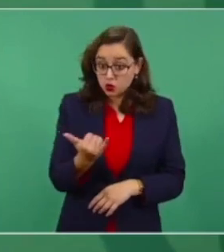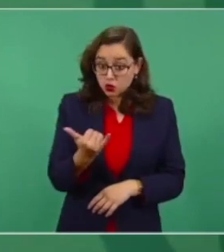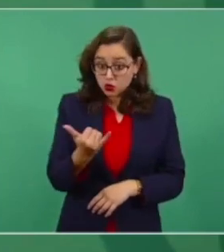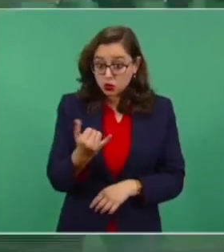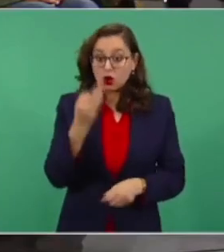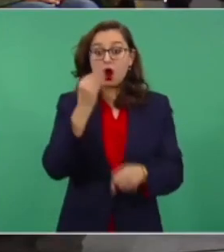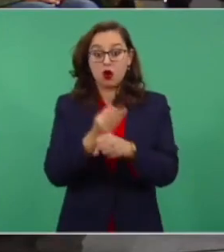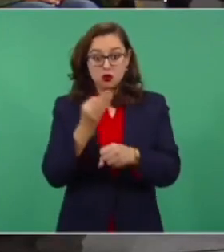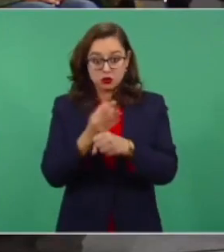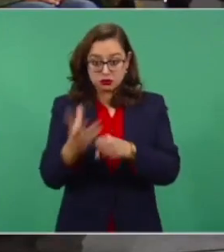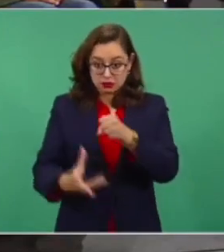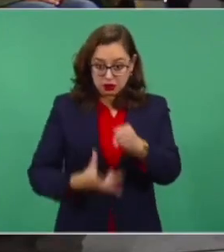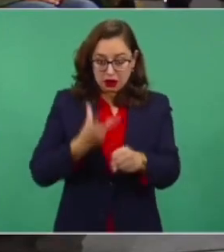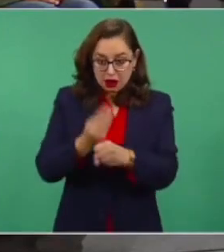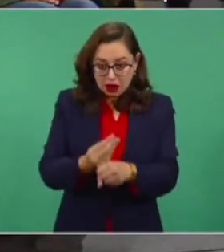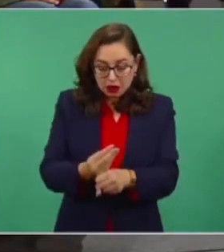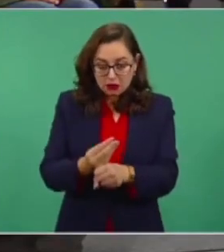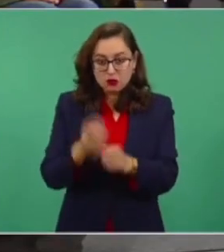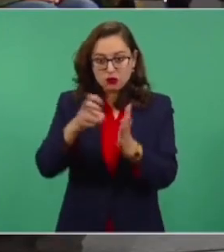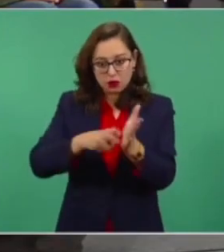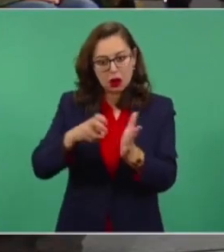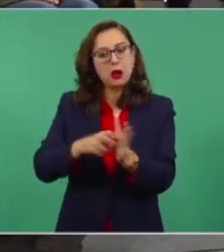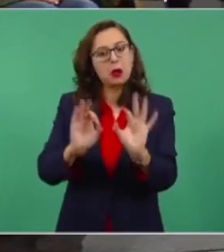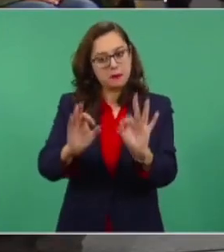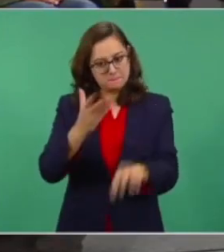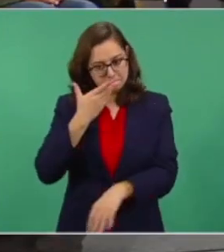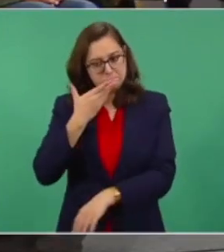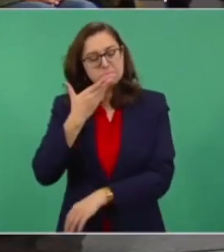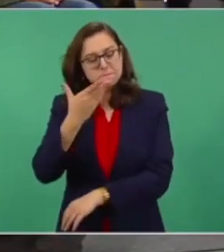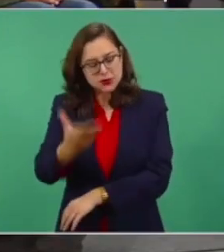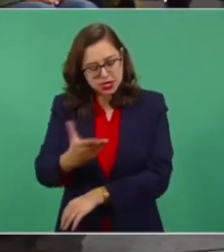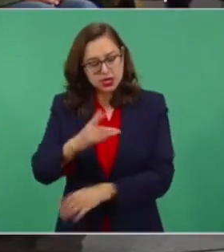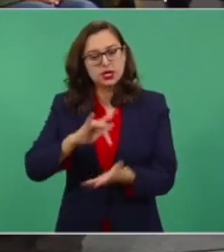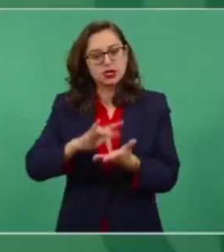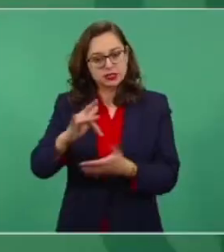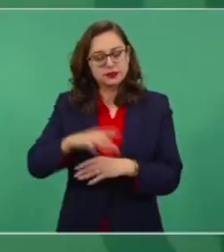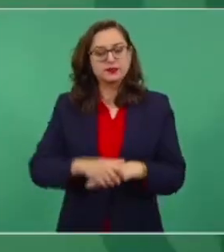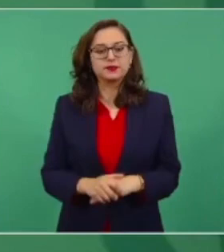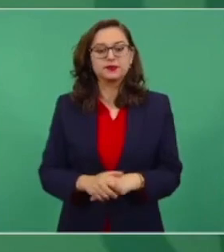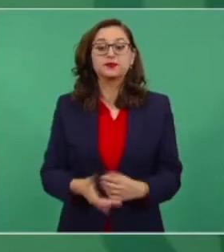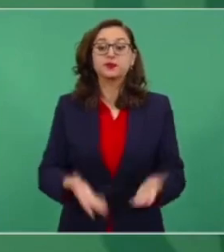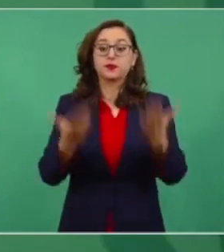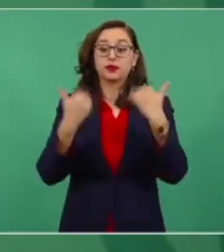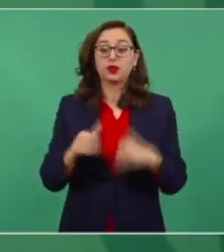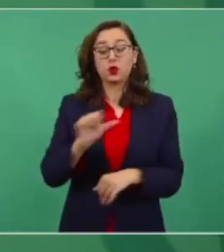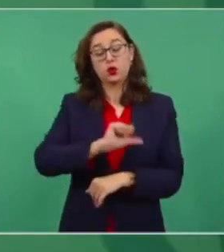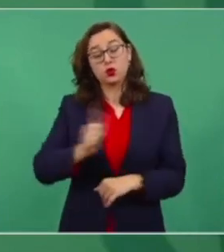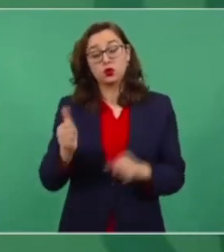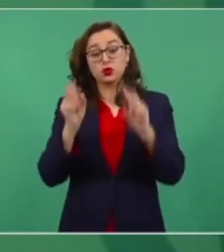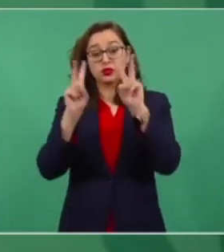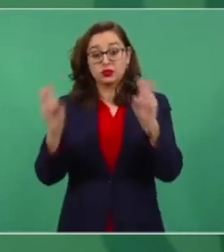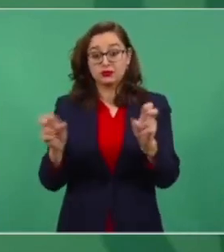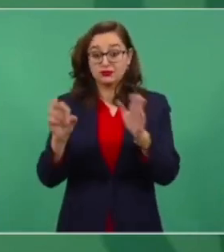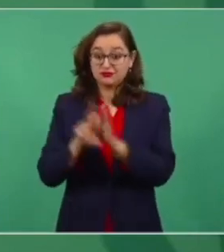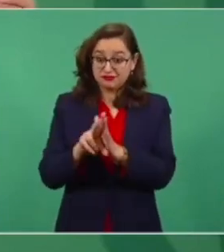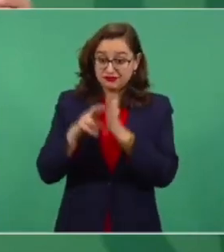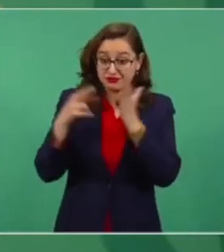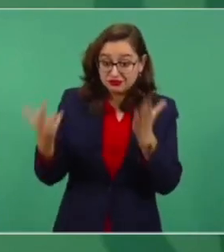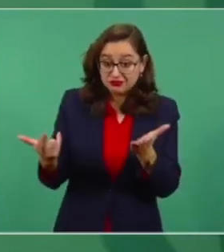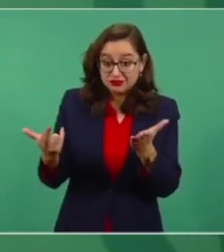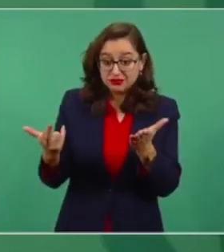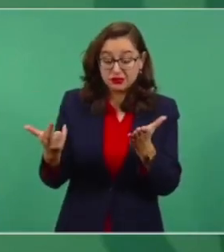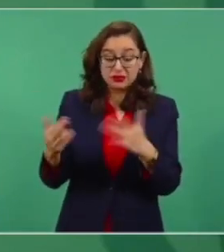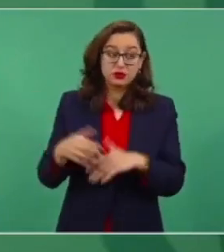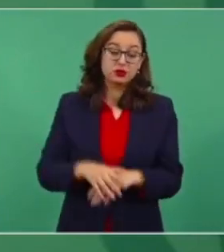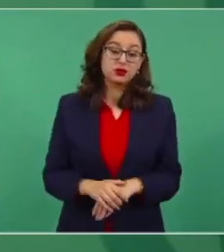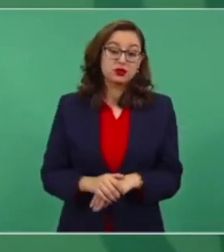por este error, ¿no? Lo otro, lo de la revista, pues solo por